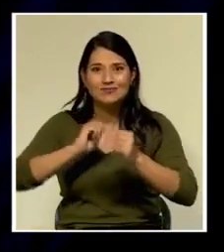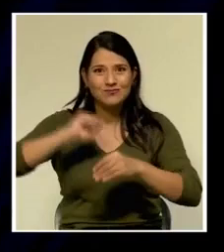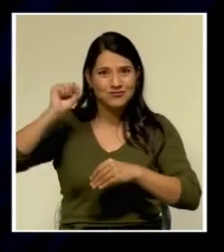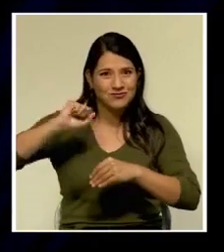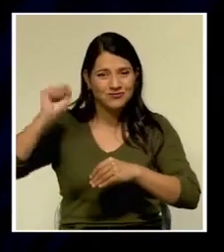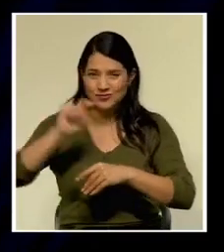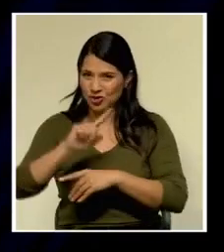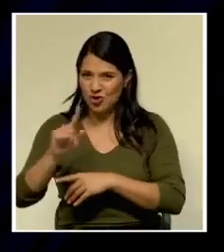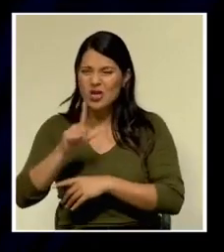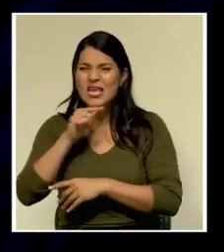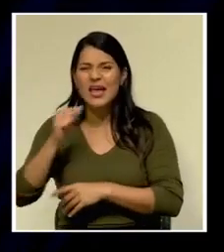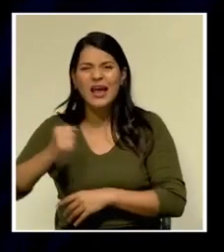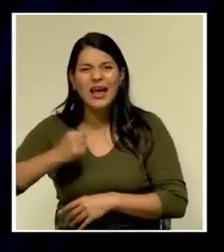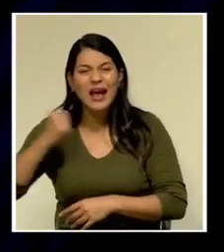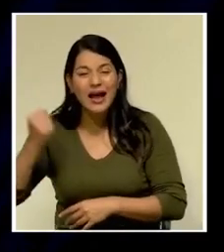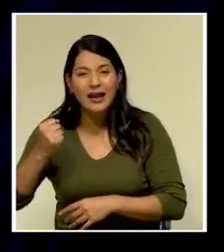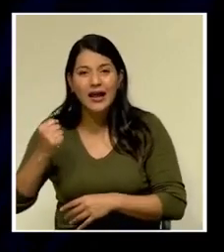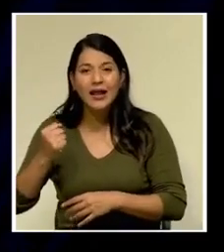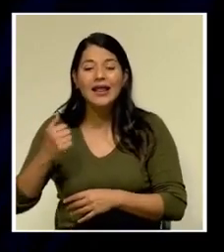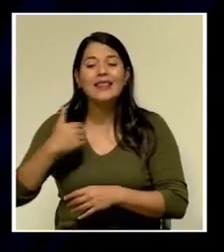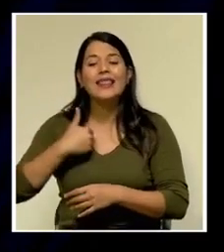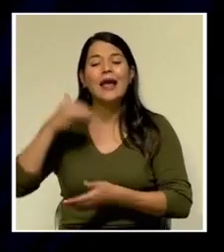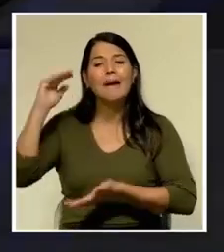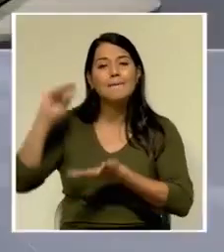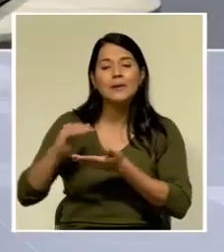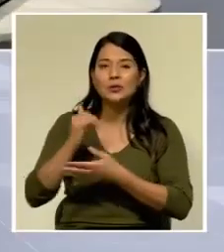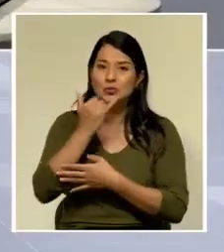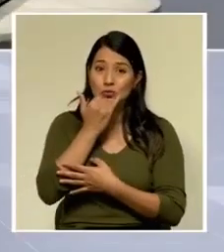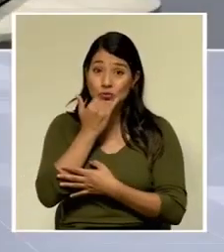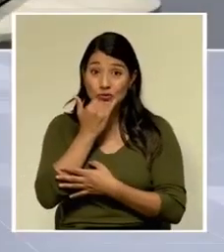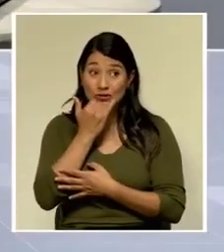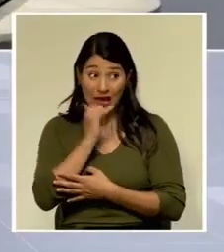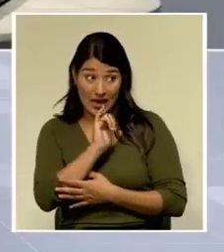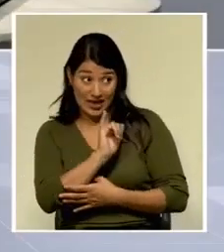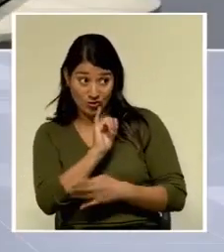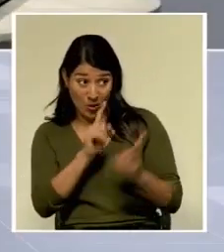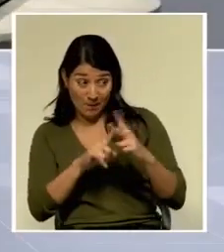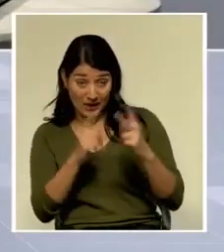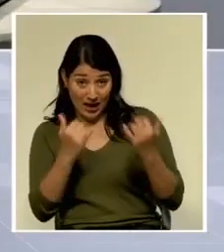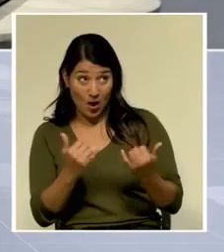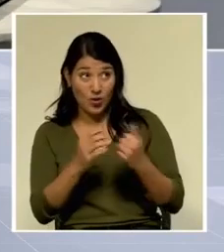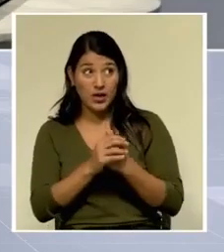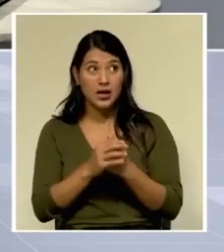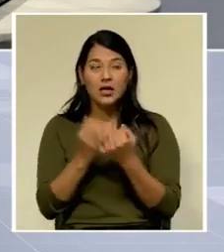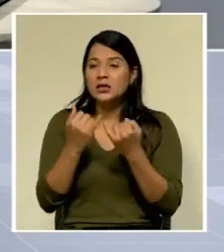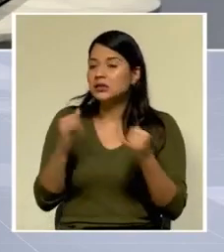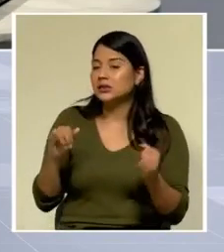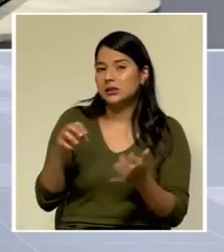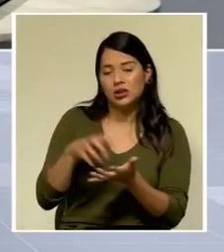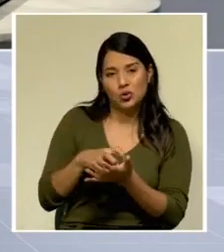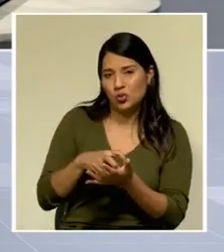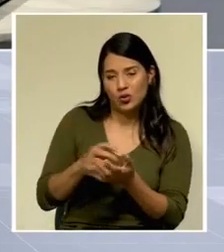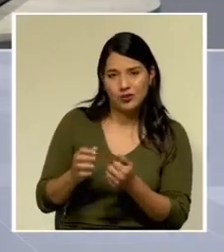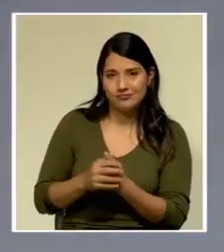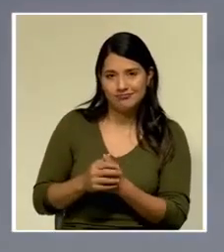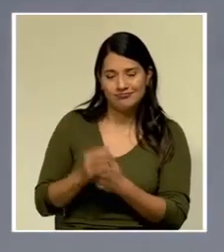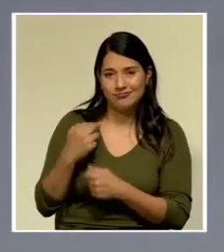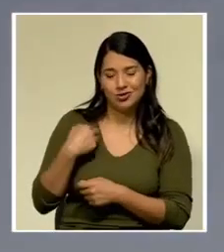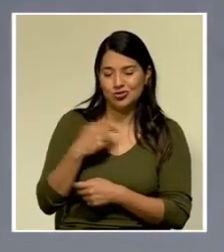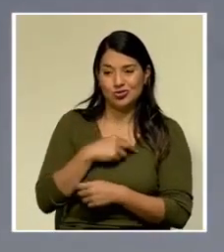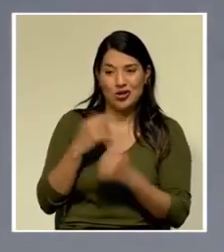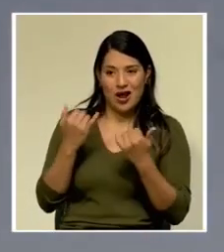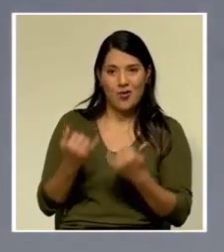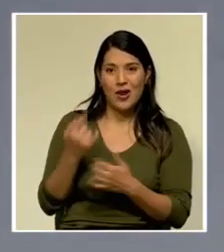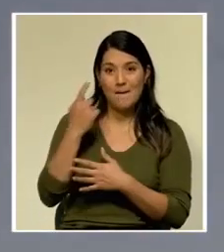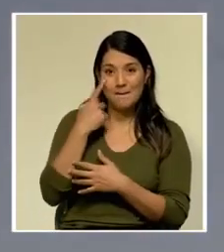puede estar terciando ahora, doctor Rosales, en este tramo de la campaña? Sin ninguna duda. Nos encontramos con